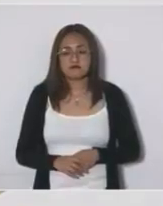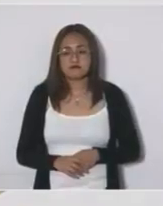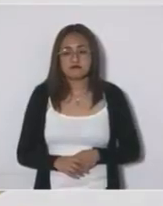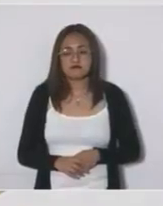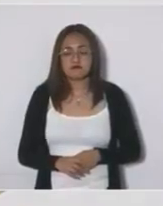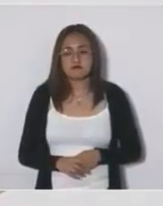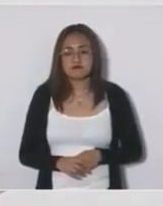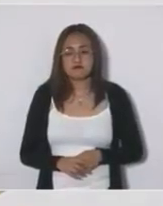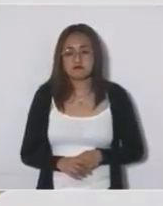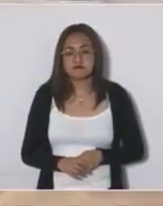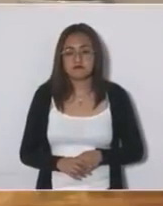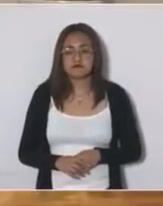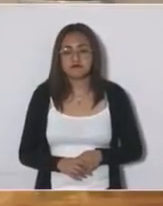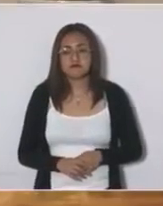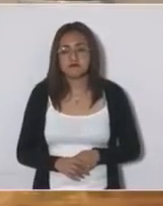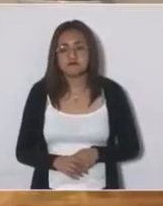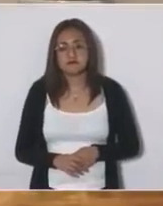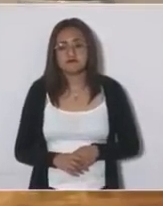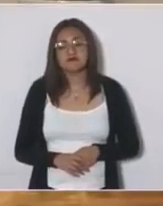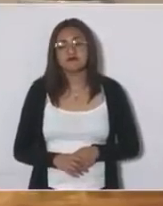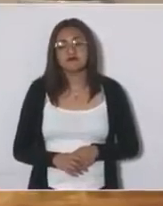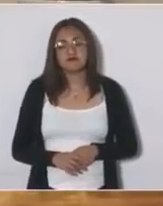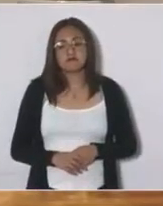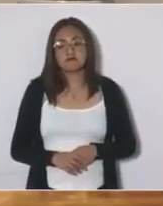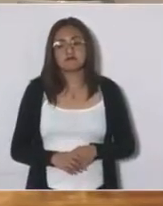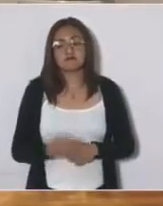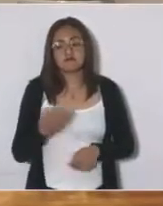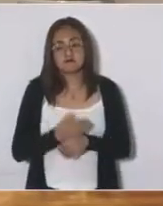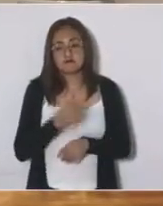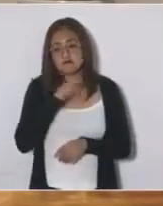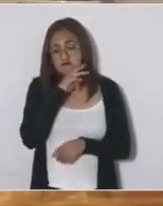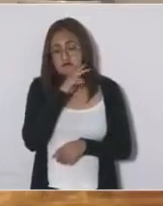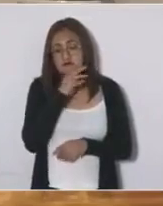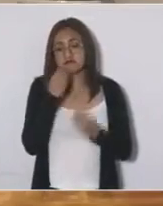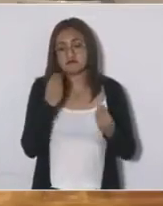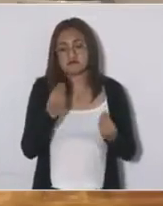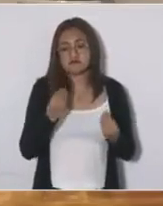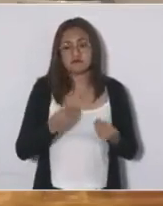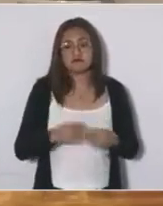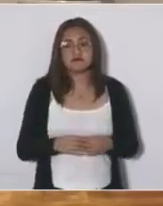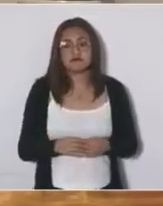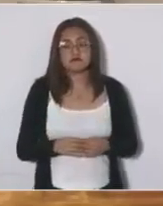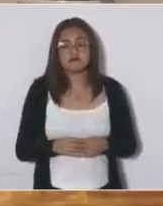muy muy este preocupante preocupante